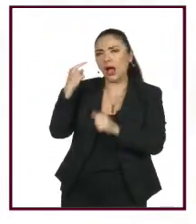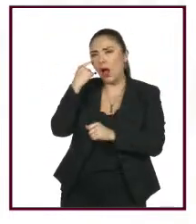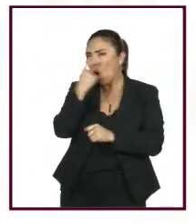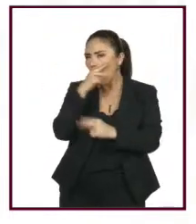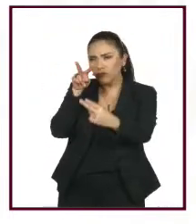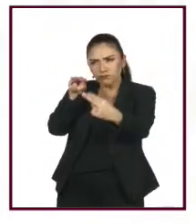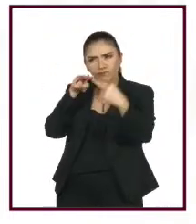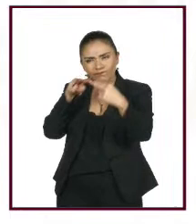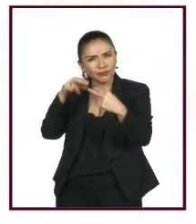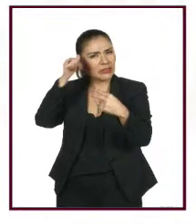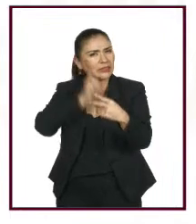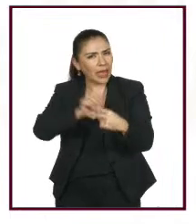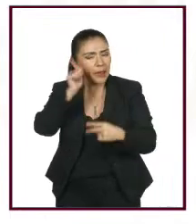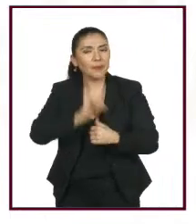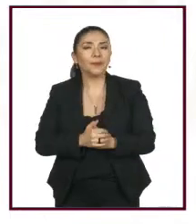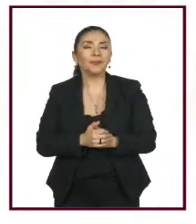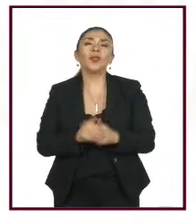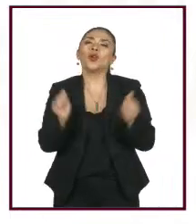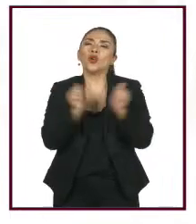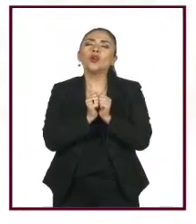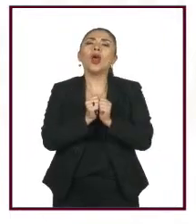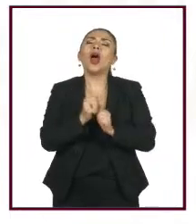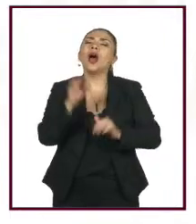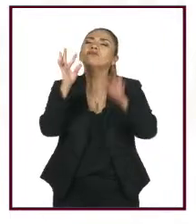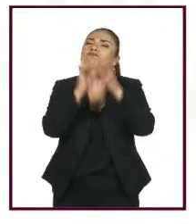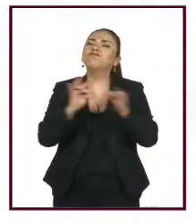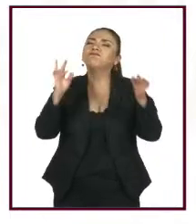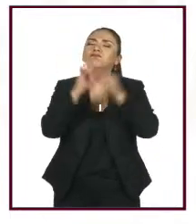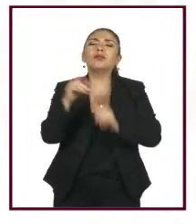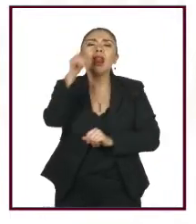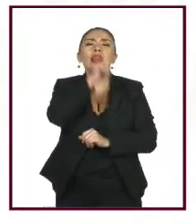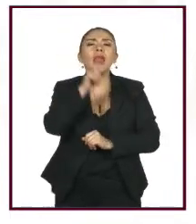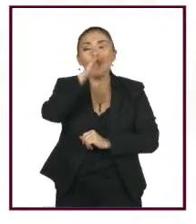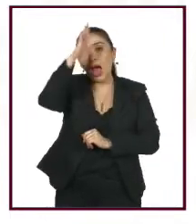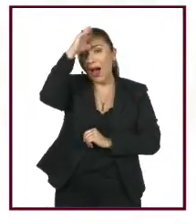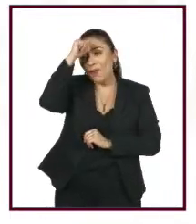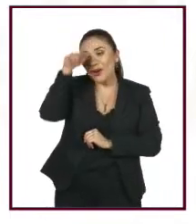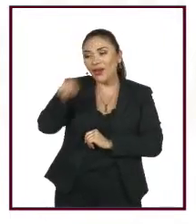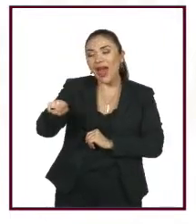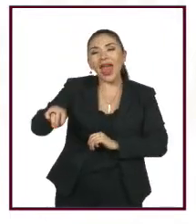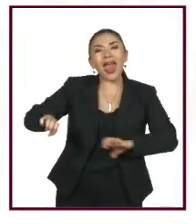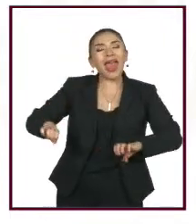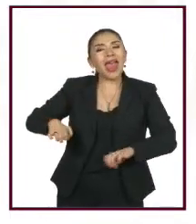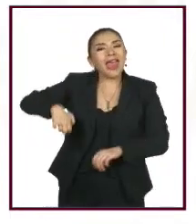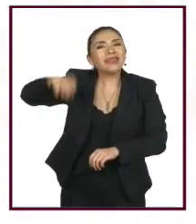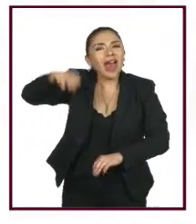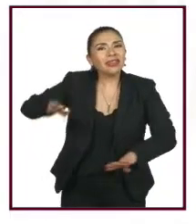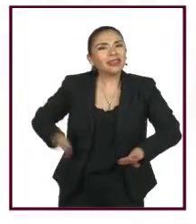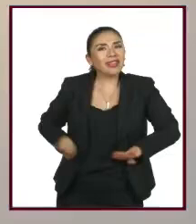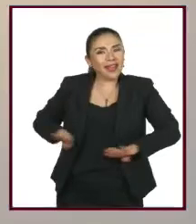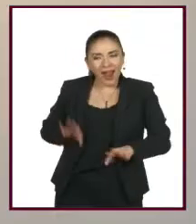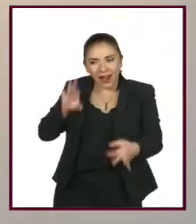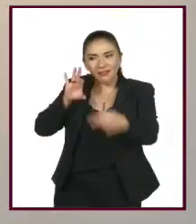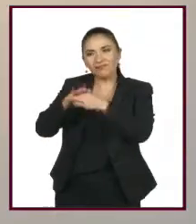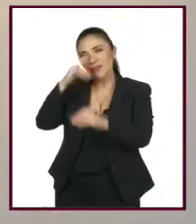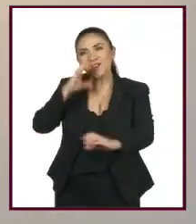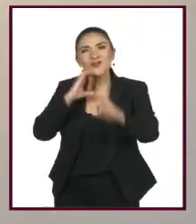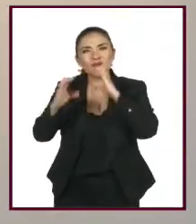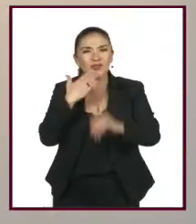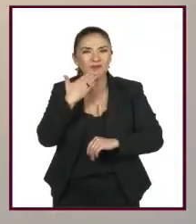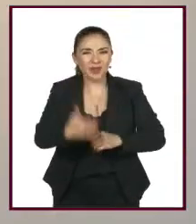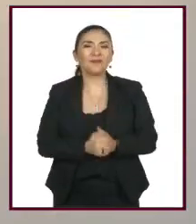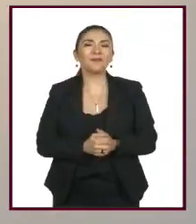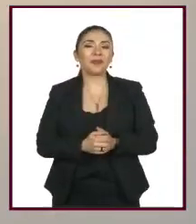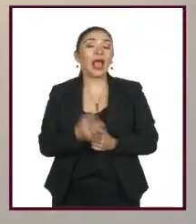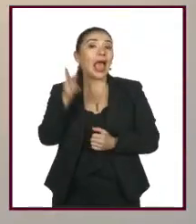ojos y hablar con un lenguaje de acuerdo a la edad también, ¿no? de las y los menores.